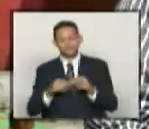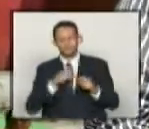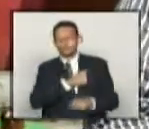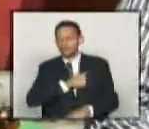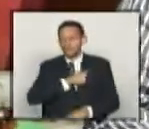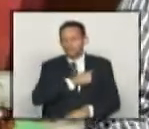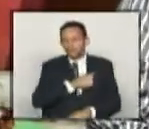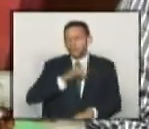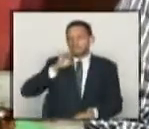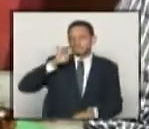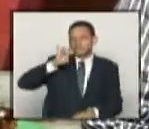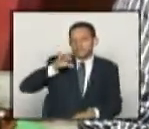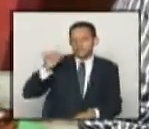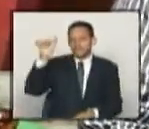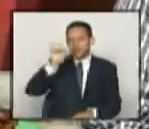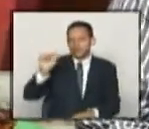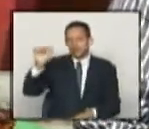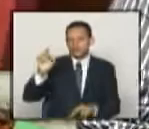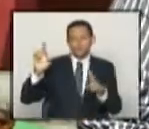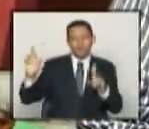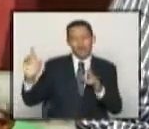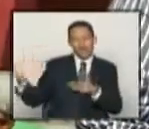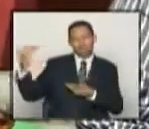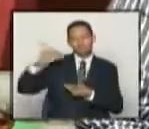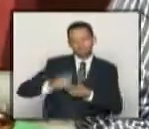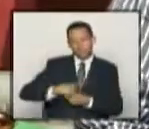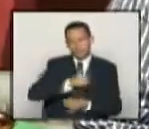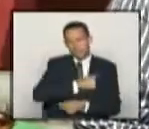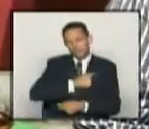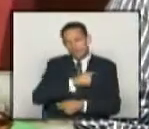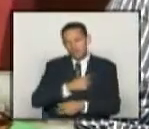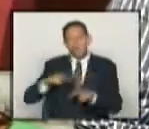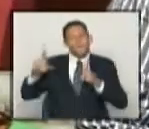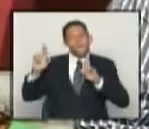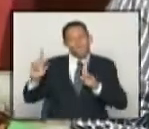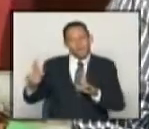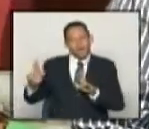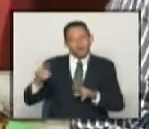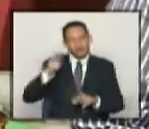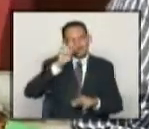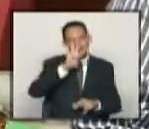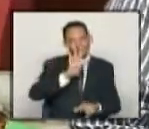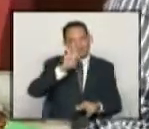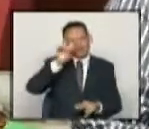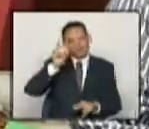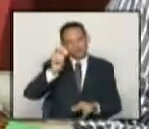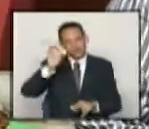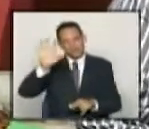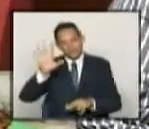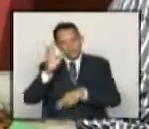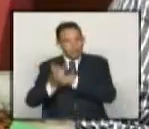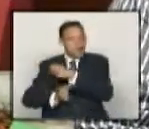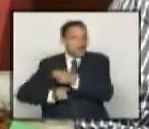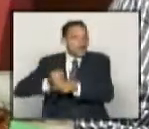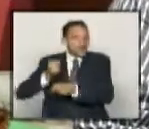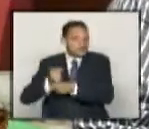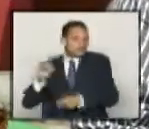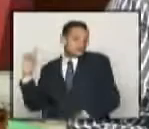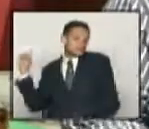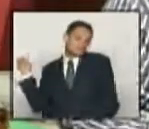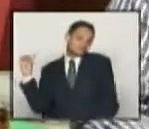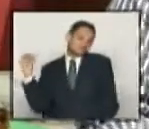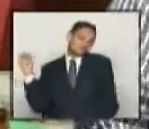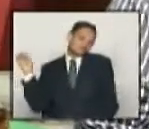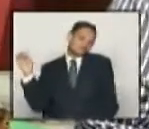saque un tiempito en su agenda y nos acompañe aquí, porque 475 años no se cumplen sino así cada eso. Y es. También allí estaremos ese